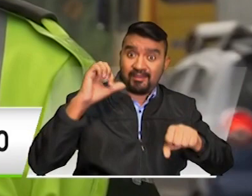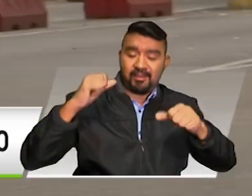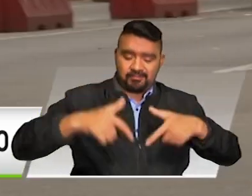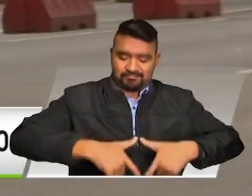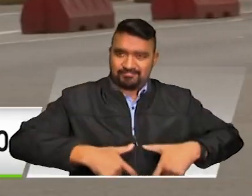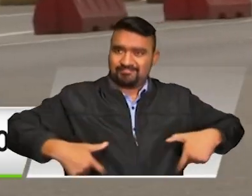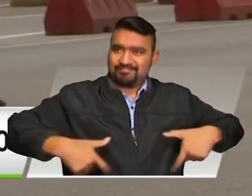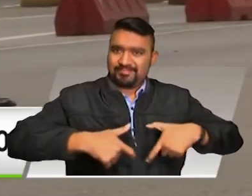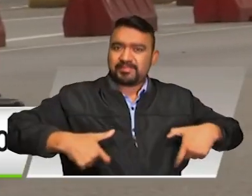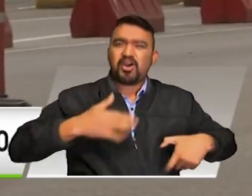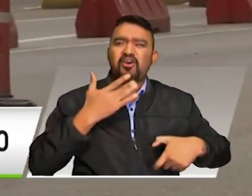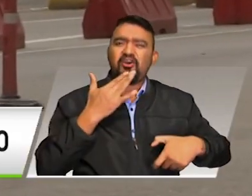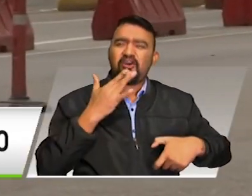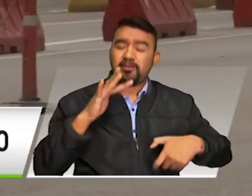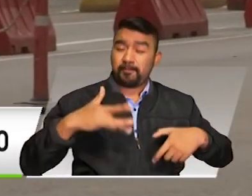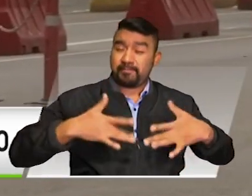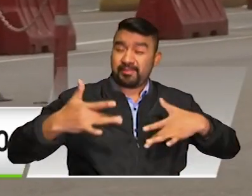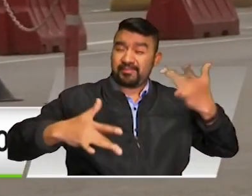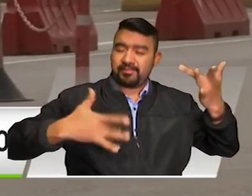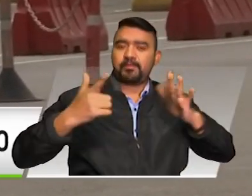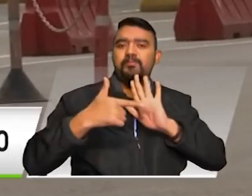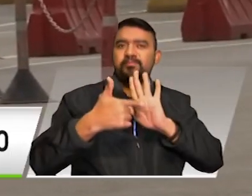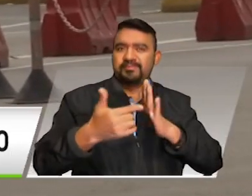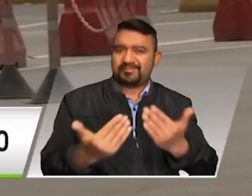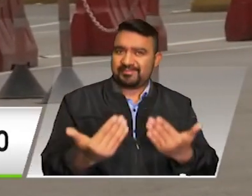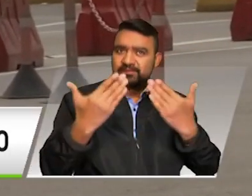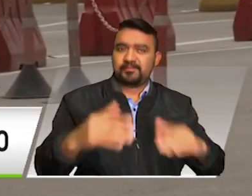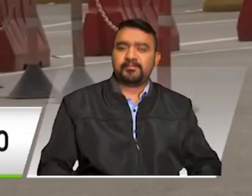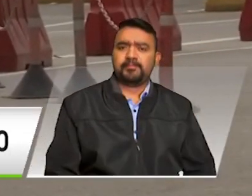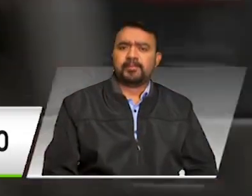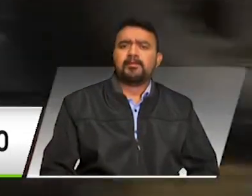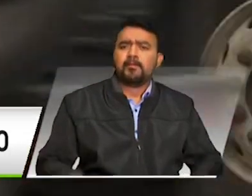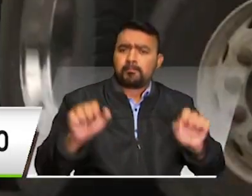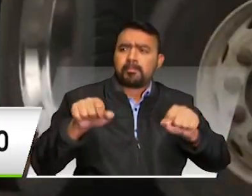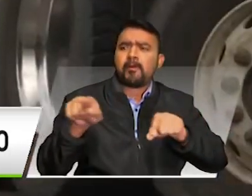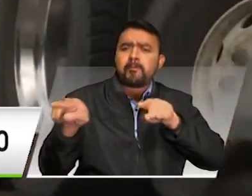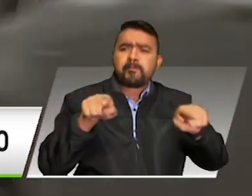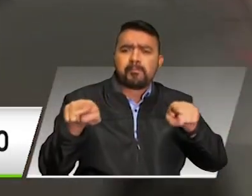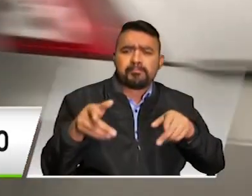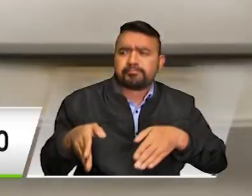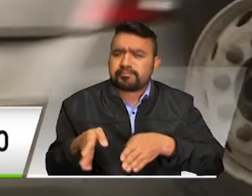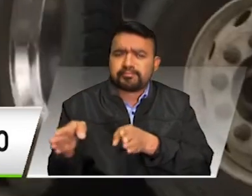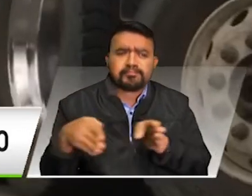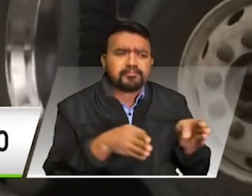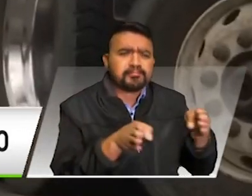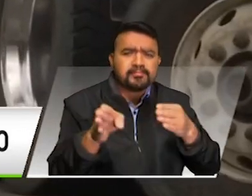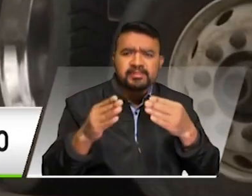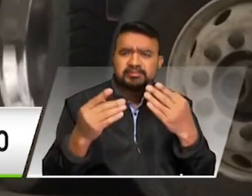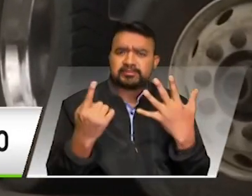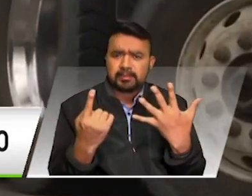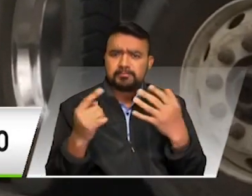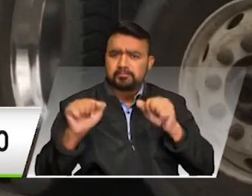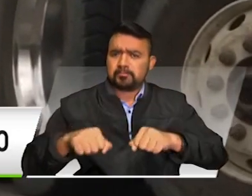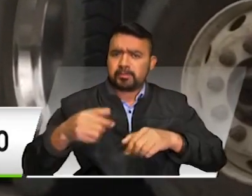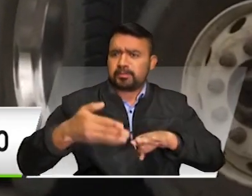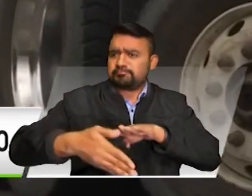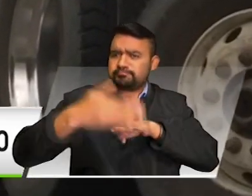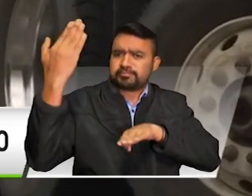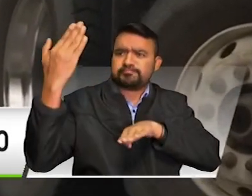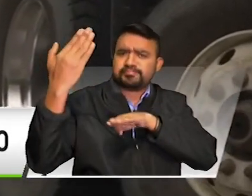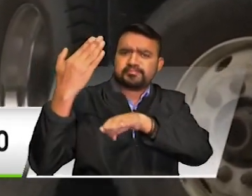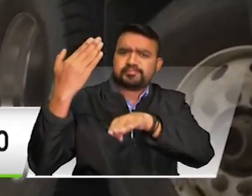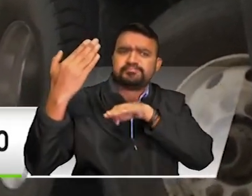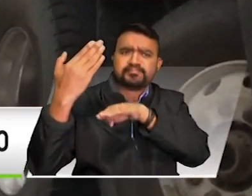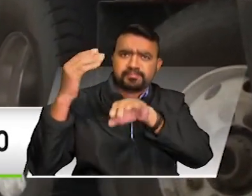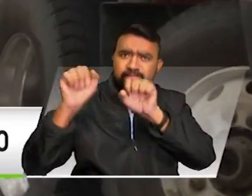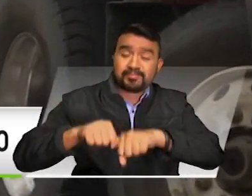viales los seis ejes viales del departamento de antioquia siguen habilitados los vehículos de carga con capacidad de igual o superior a 3,4